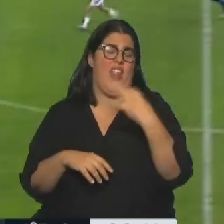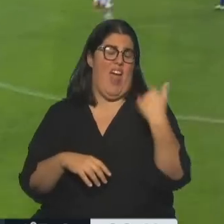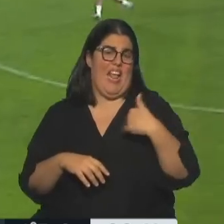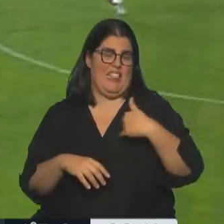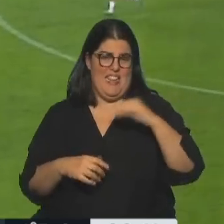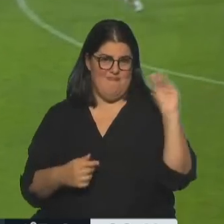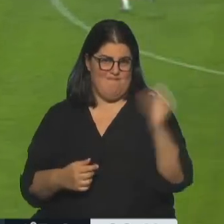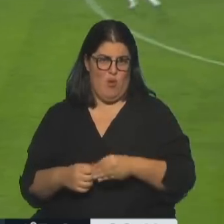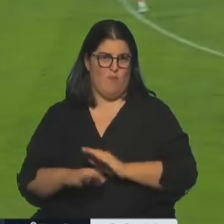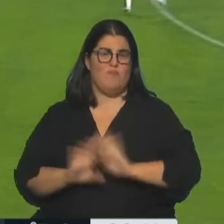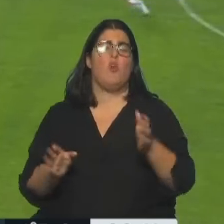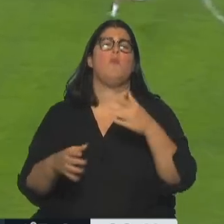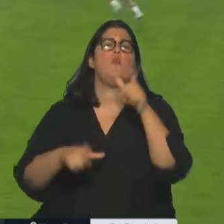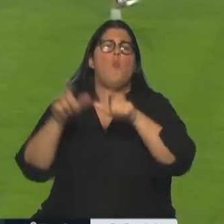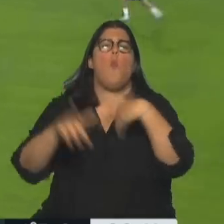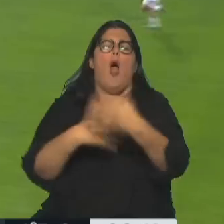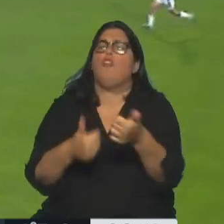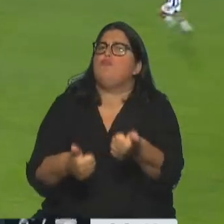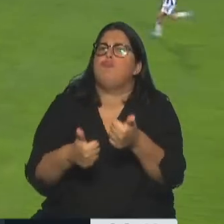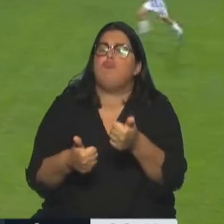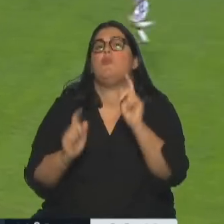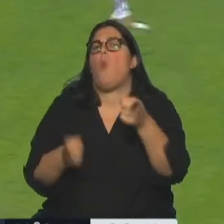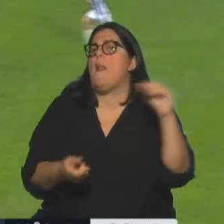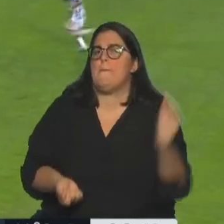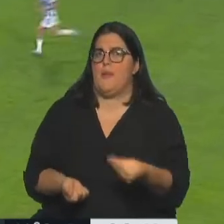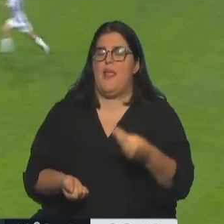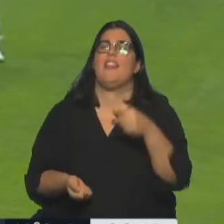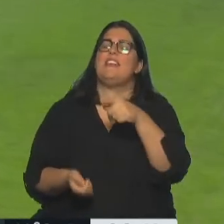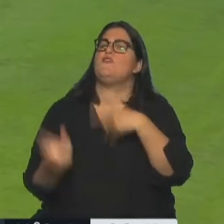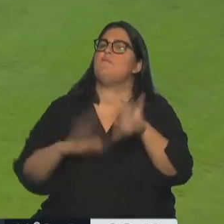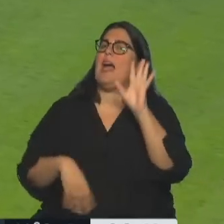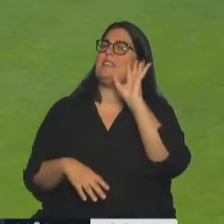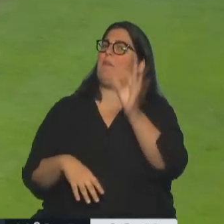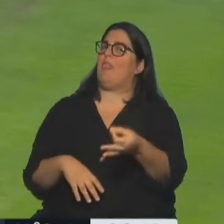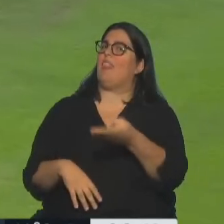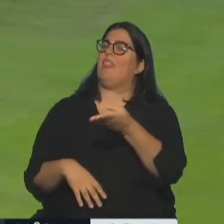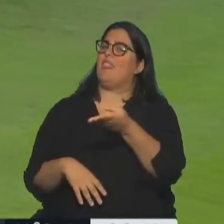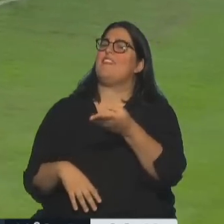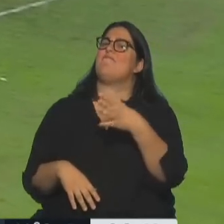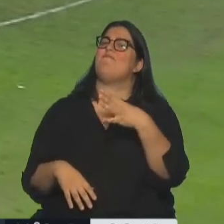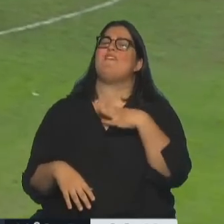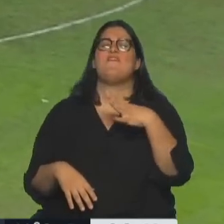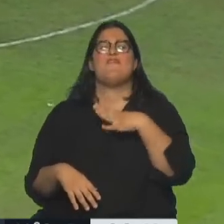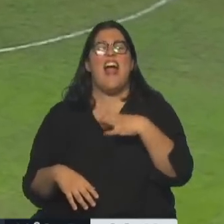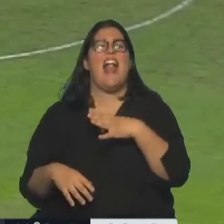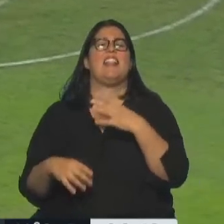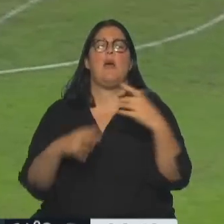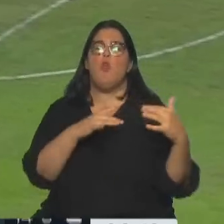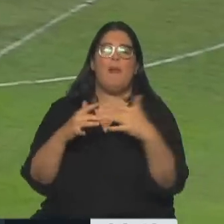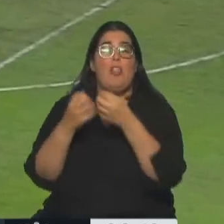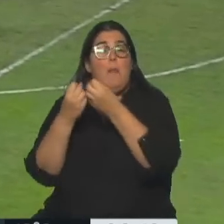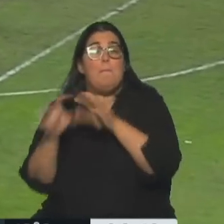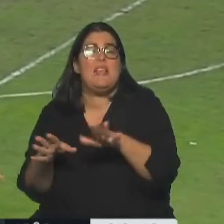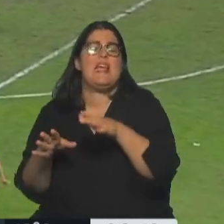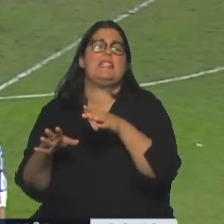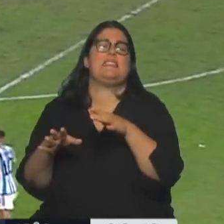buenos futbolistas. Esto es lo fuerte, donde quizá deja más en evidencia la poca muñeca en el comienzo, al menos en ese